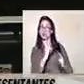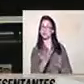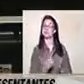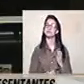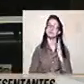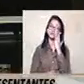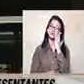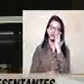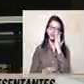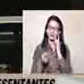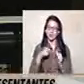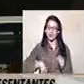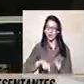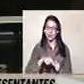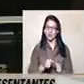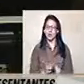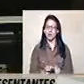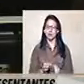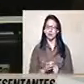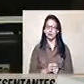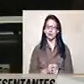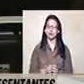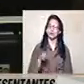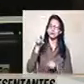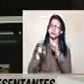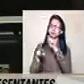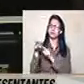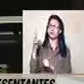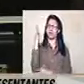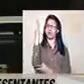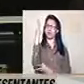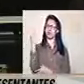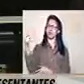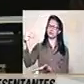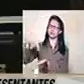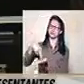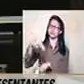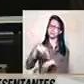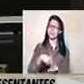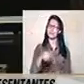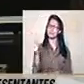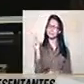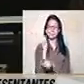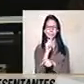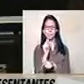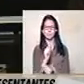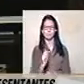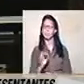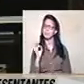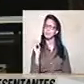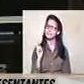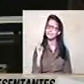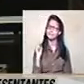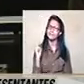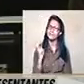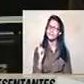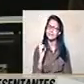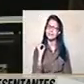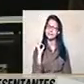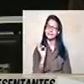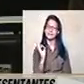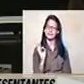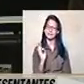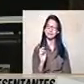Aquí varias intervenciones siempre hacen alusión al